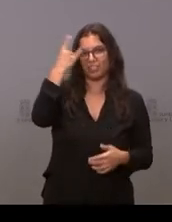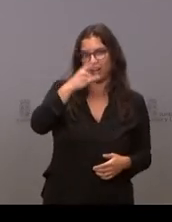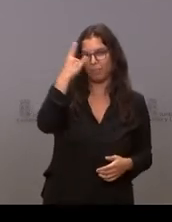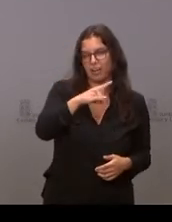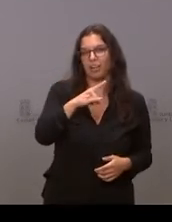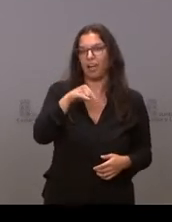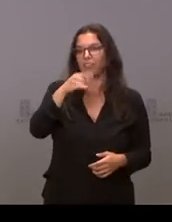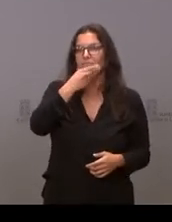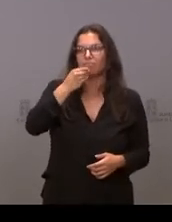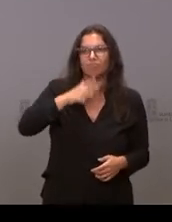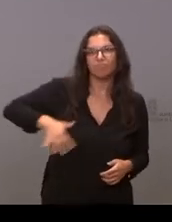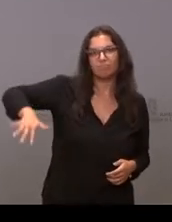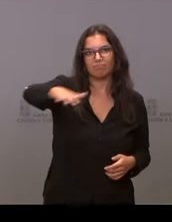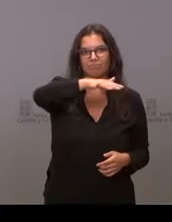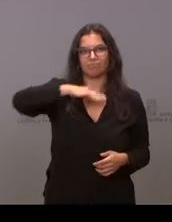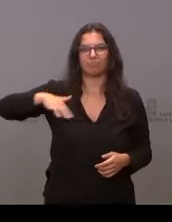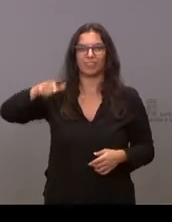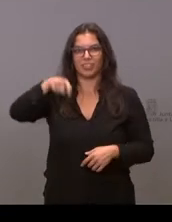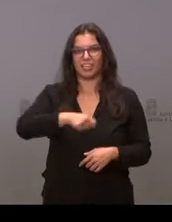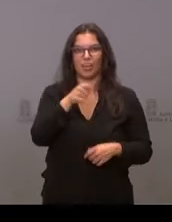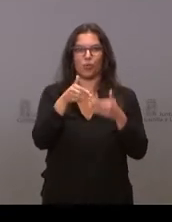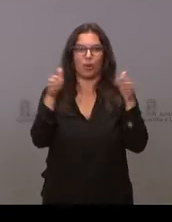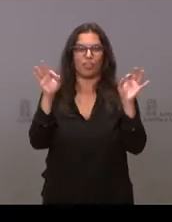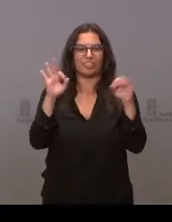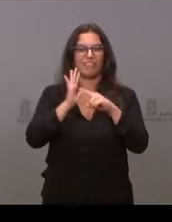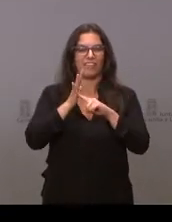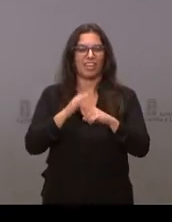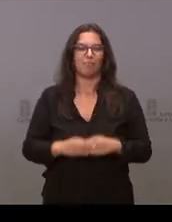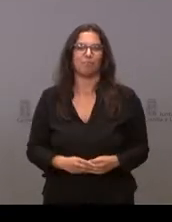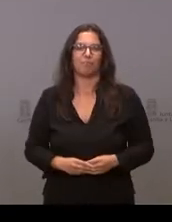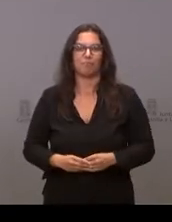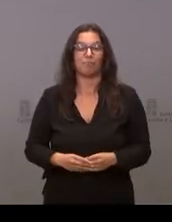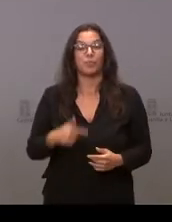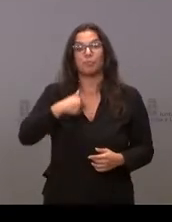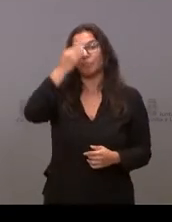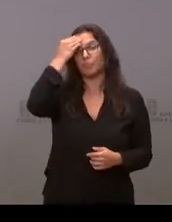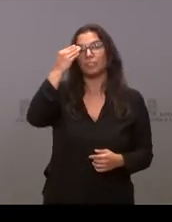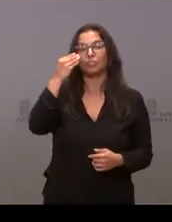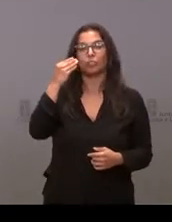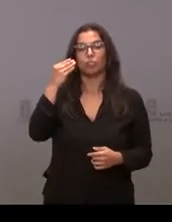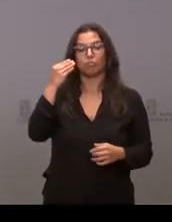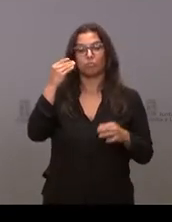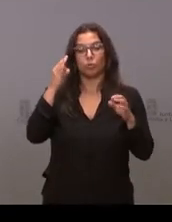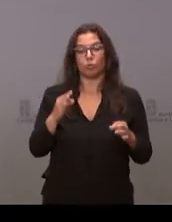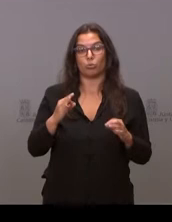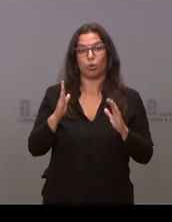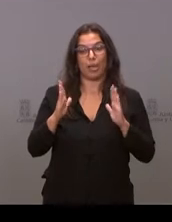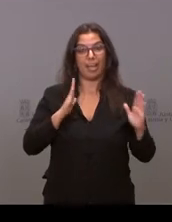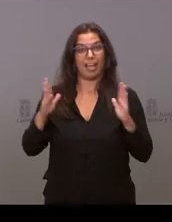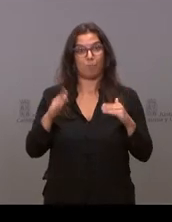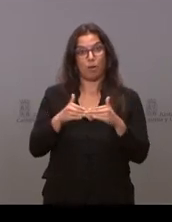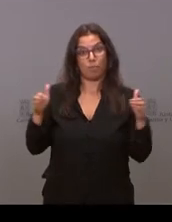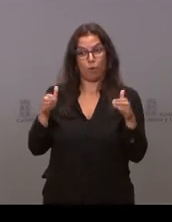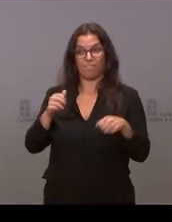este bellísimo lugar en el cual se inaugura hoy esta feria. Yo creo que el inicio de la temporada, querido